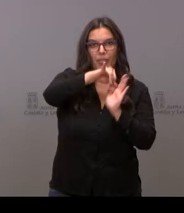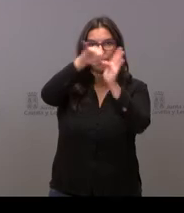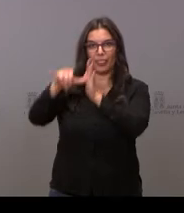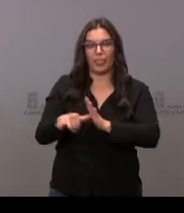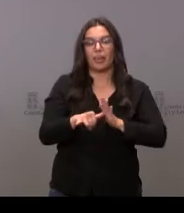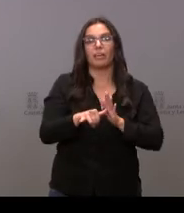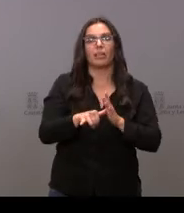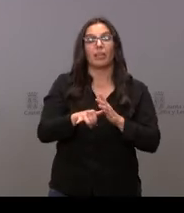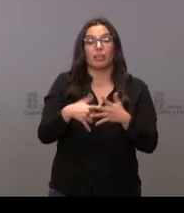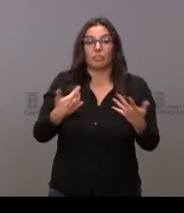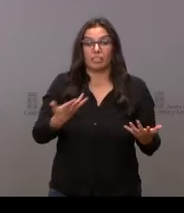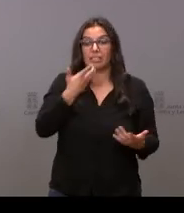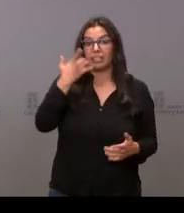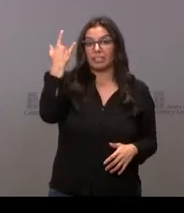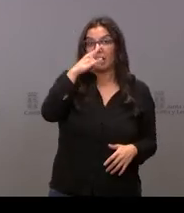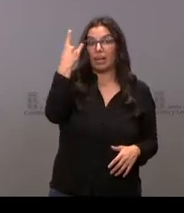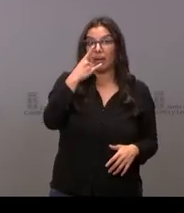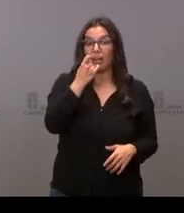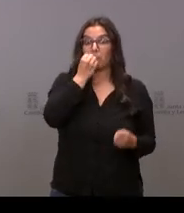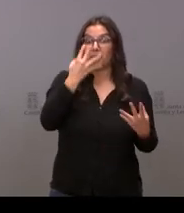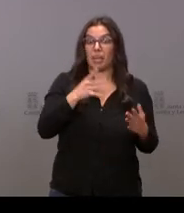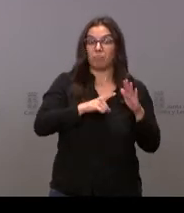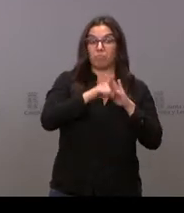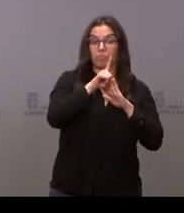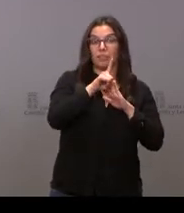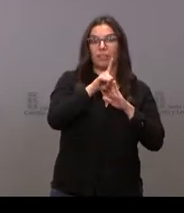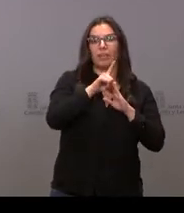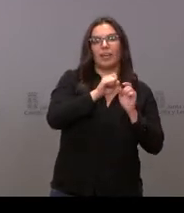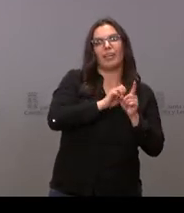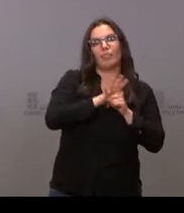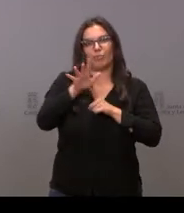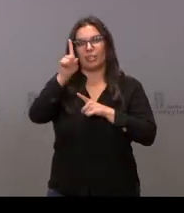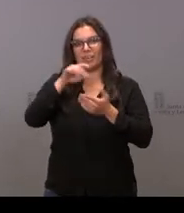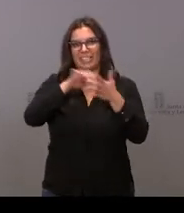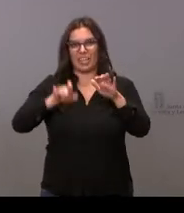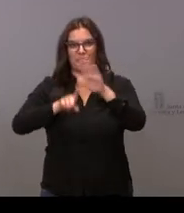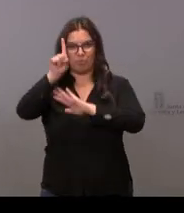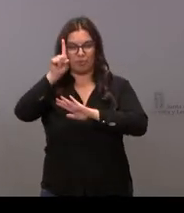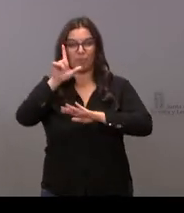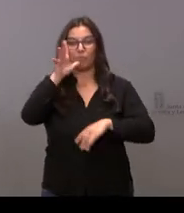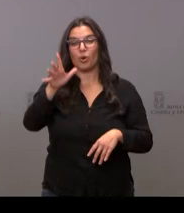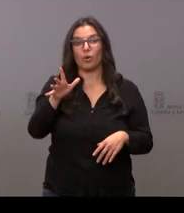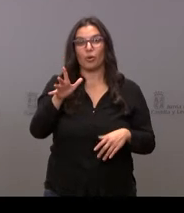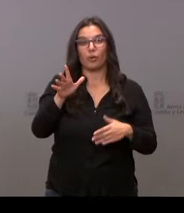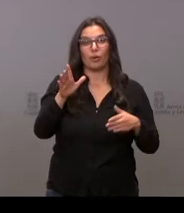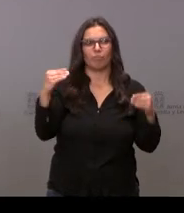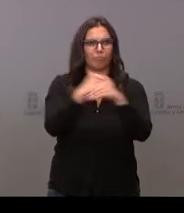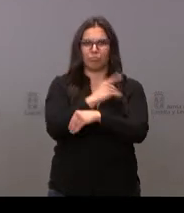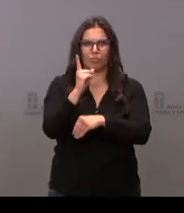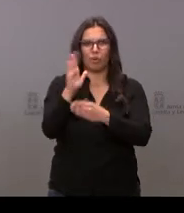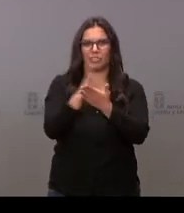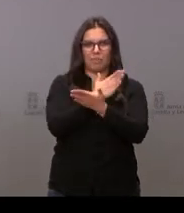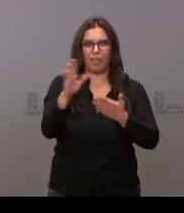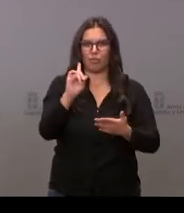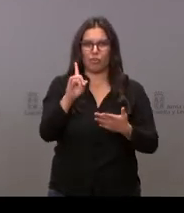tanto si a salamanca le va bien le irá bien a castilla y león porque no son cuestiones contradictorias sino